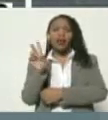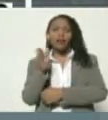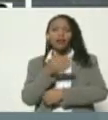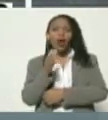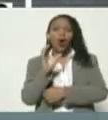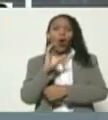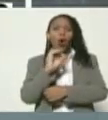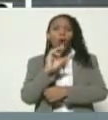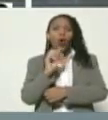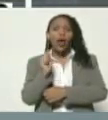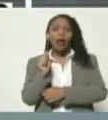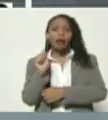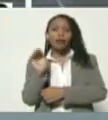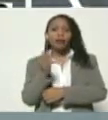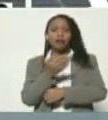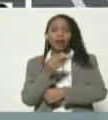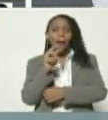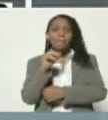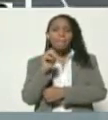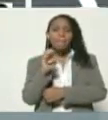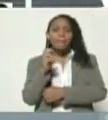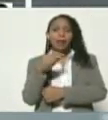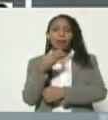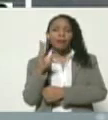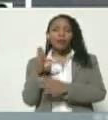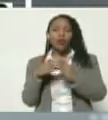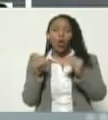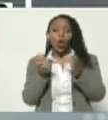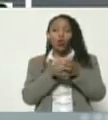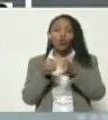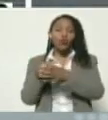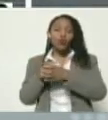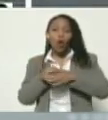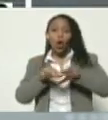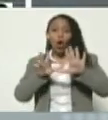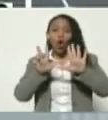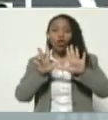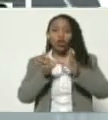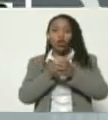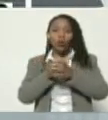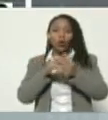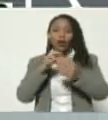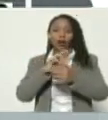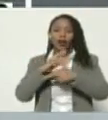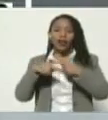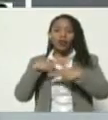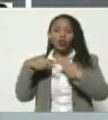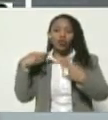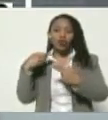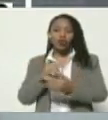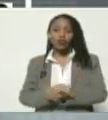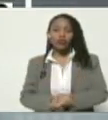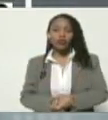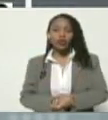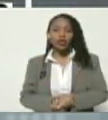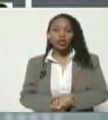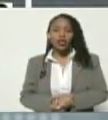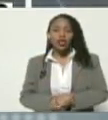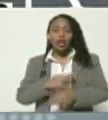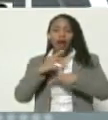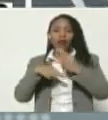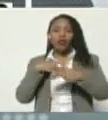del MEP. Bueno, todos los partidos, los 8 partidos revolucionarios de la